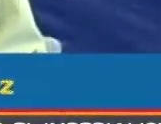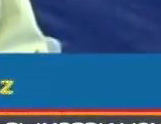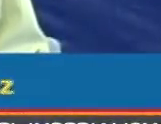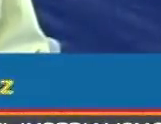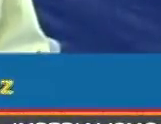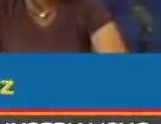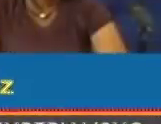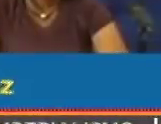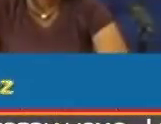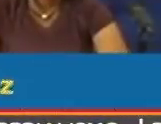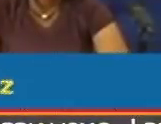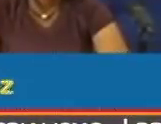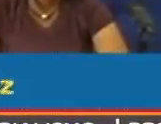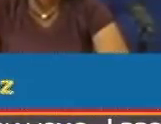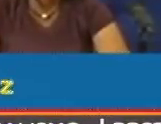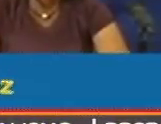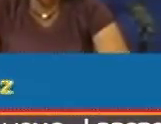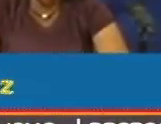Rodríguez.